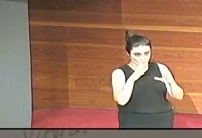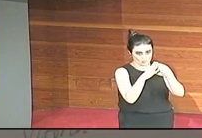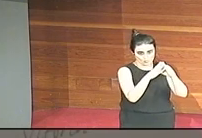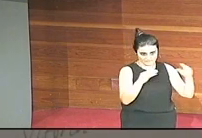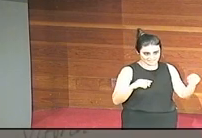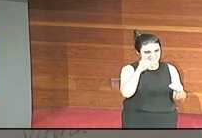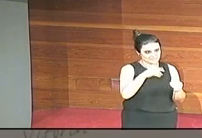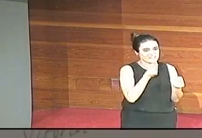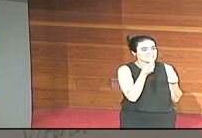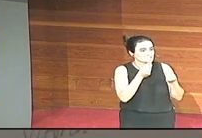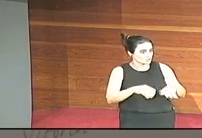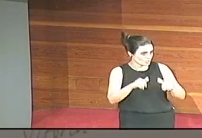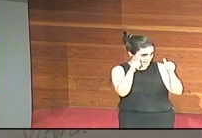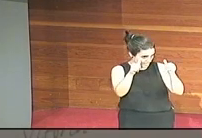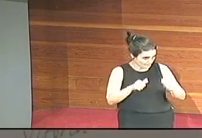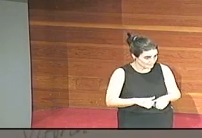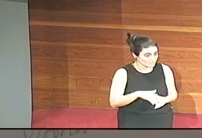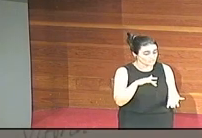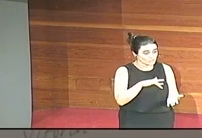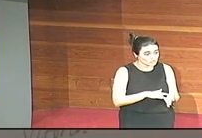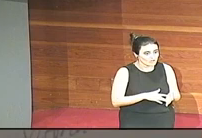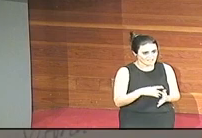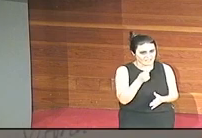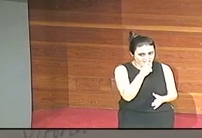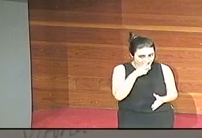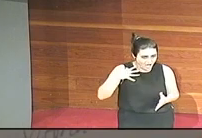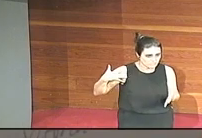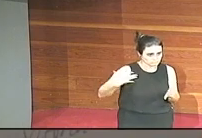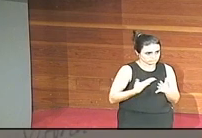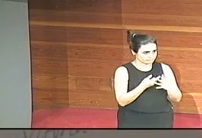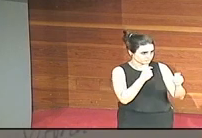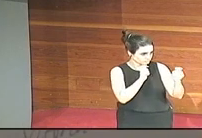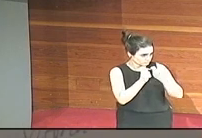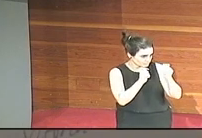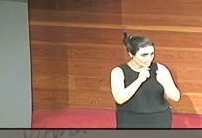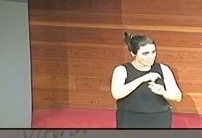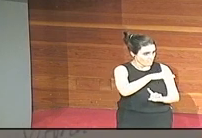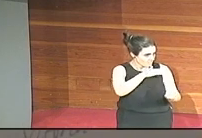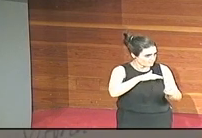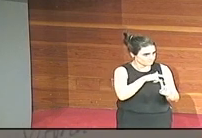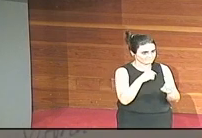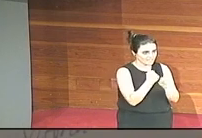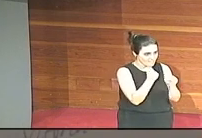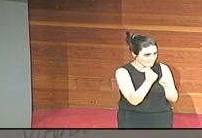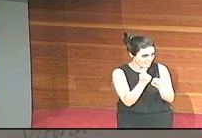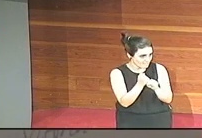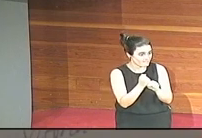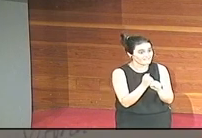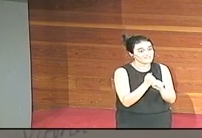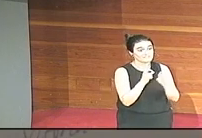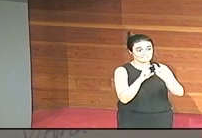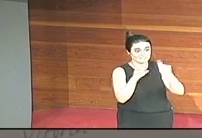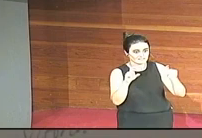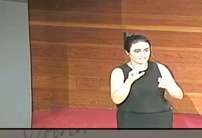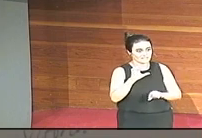hoy está abierto tic horadará macháin grumen caseta lizana caseta lista ayudarlo a europa press agencia en agencia